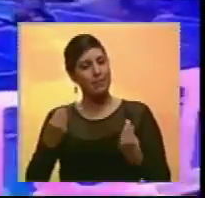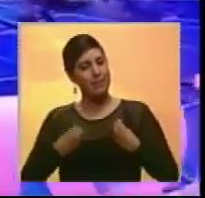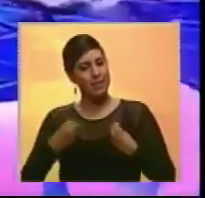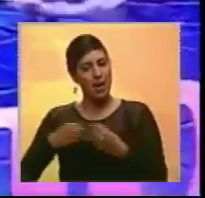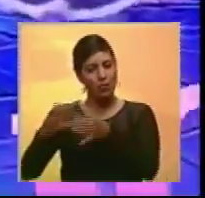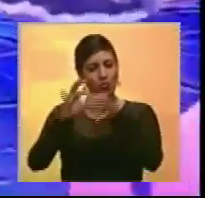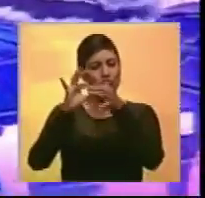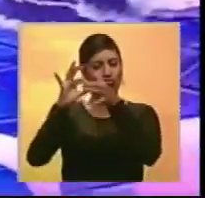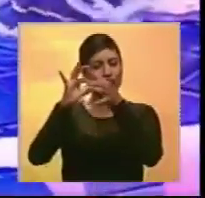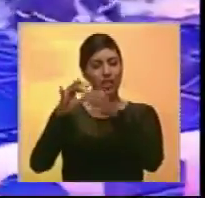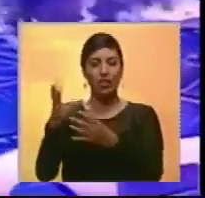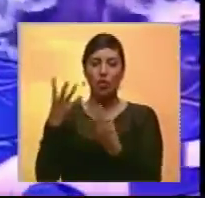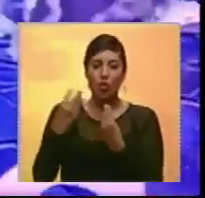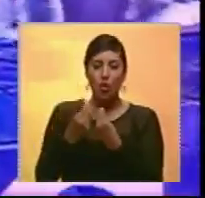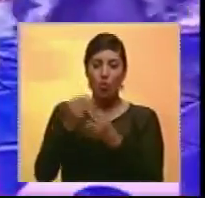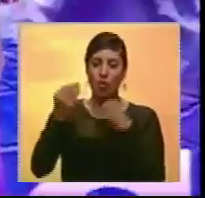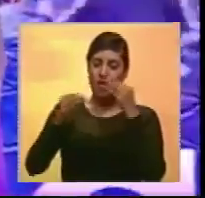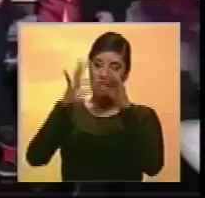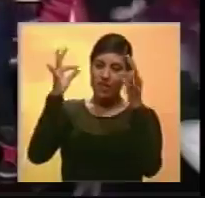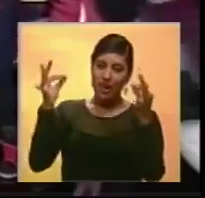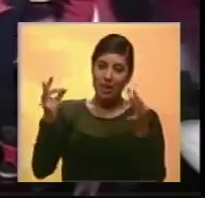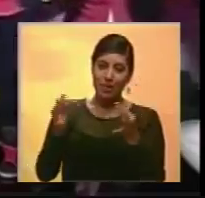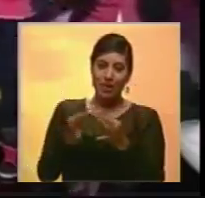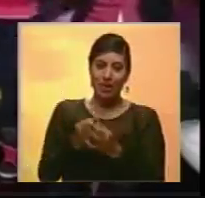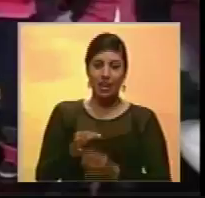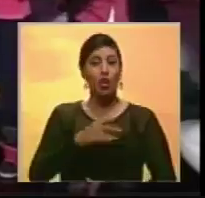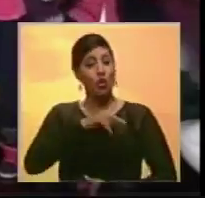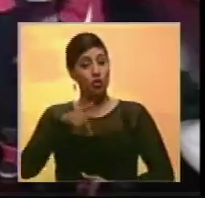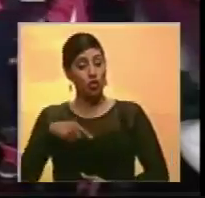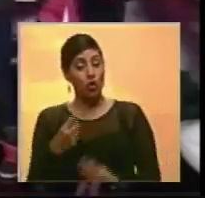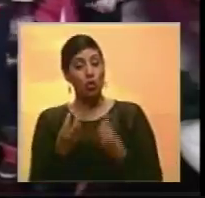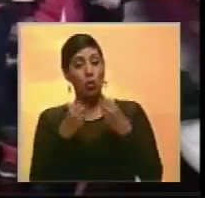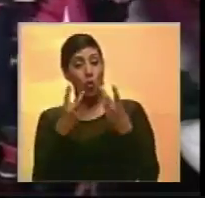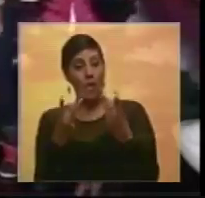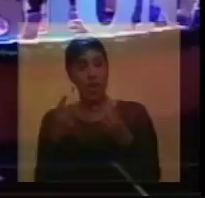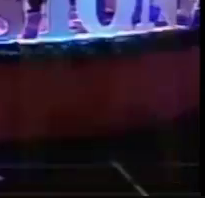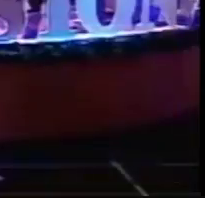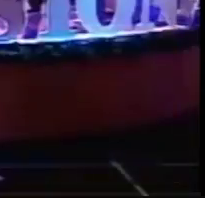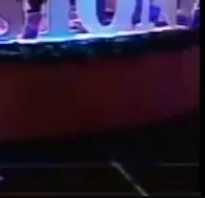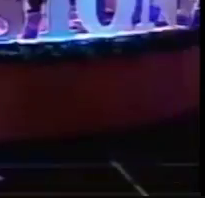¡Vivamos unidos como en familia!